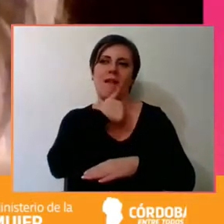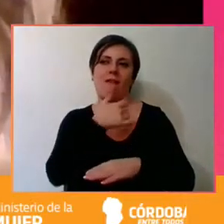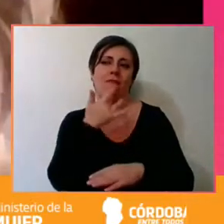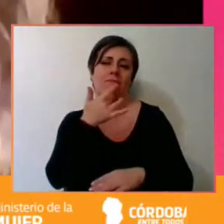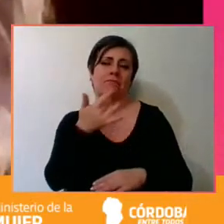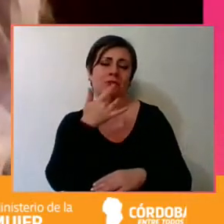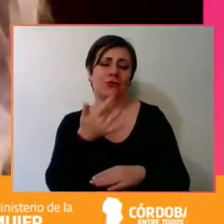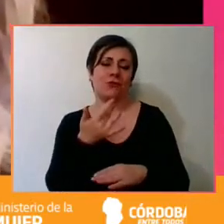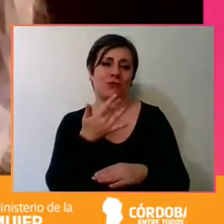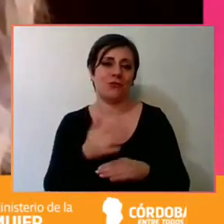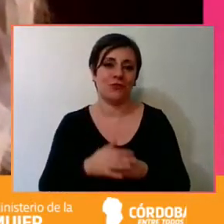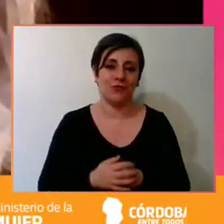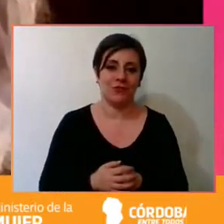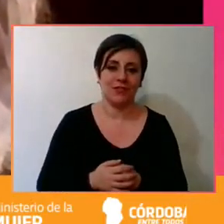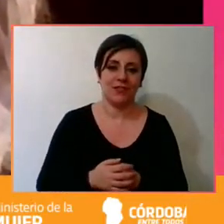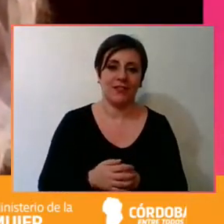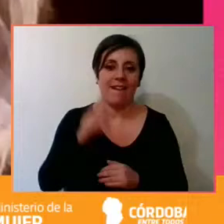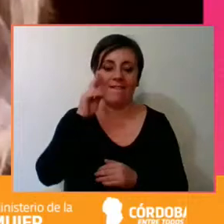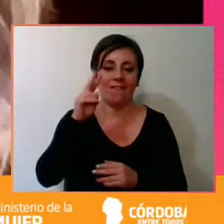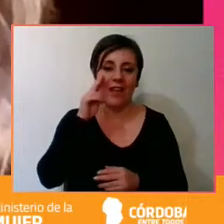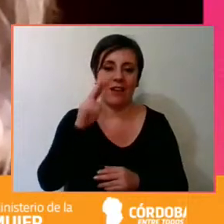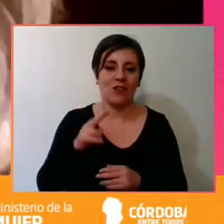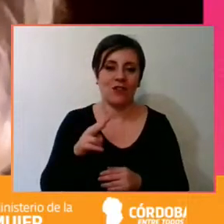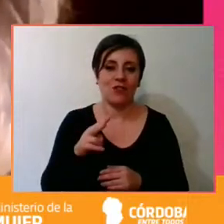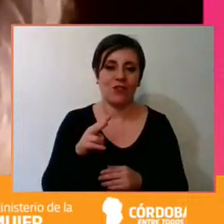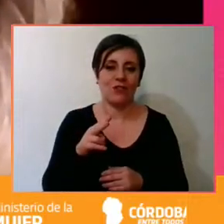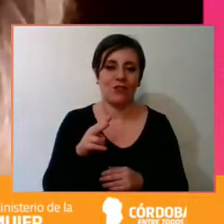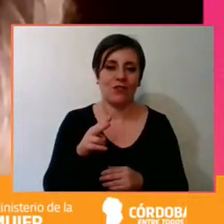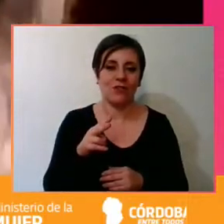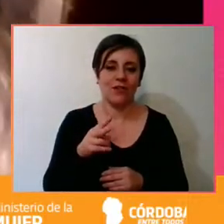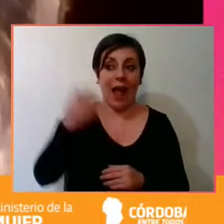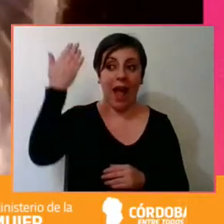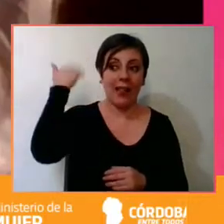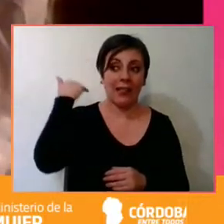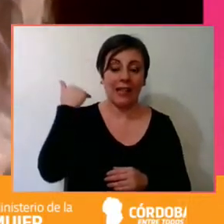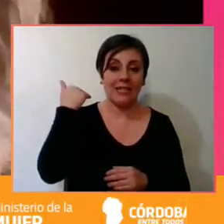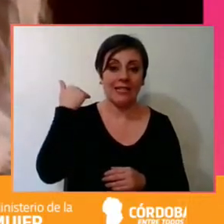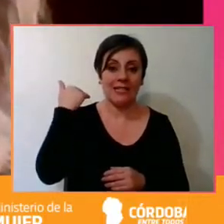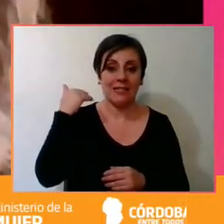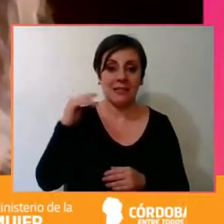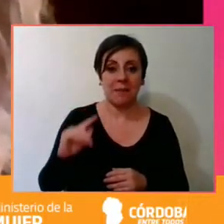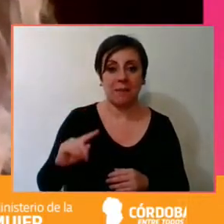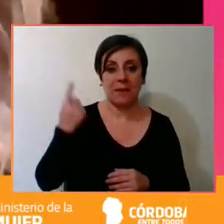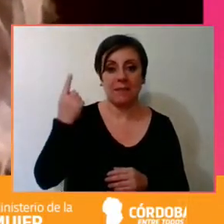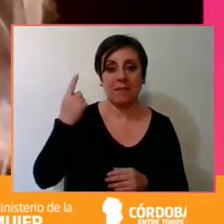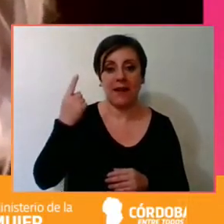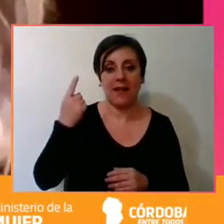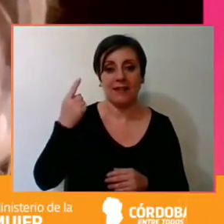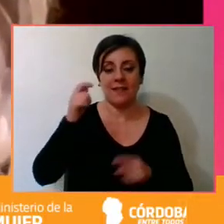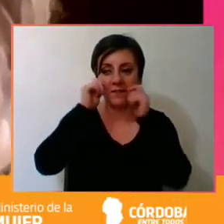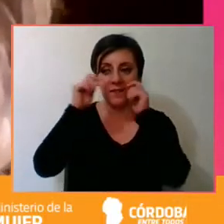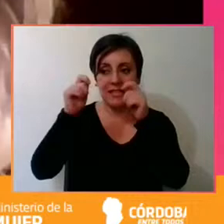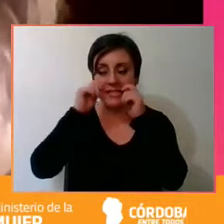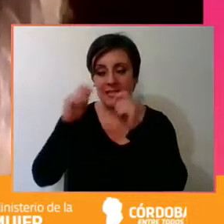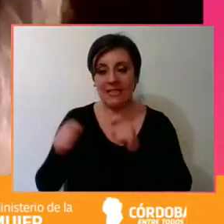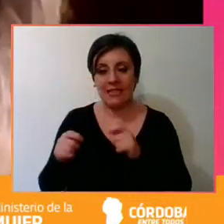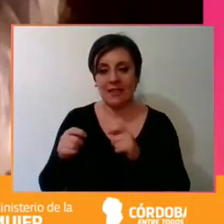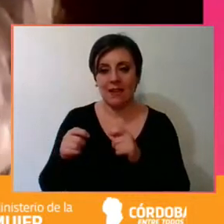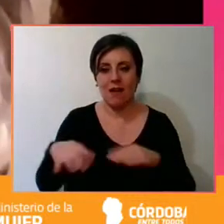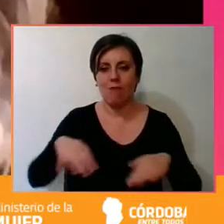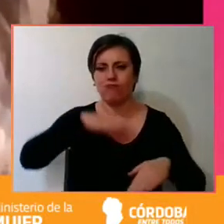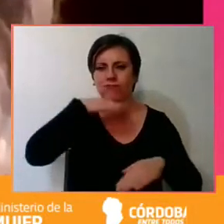impresionante, que verlo cuando hicimos las primeras visitas, verlo